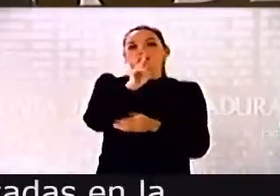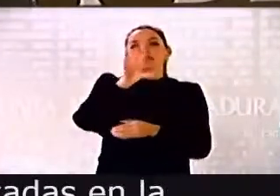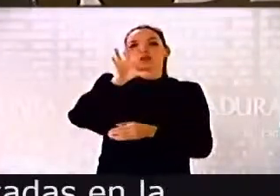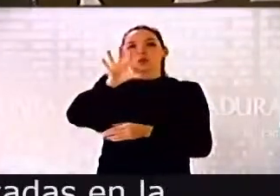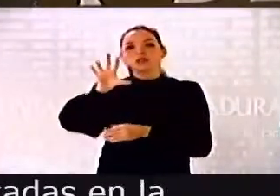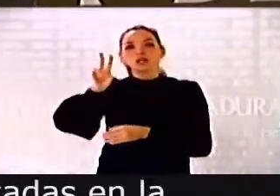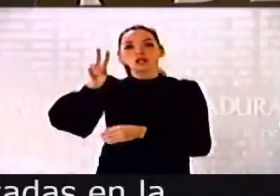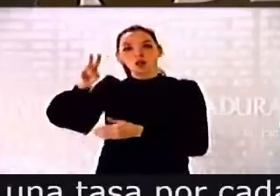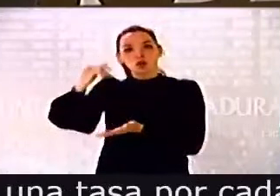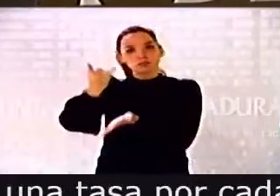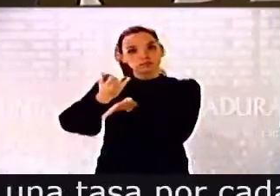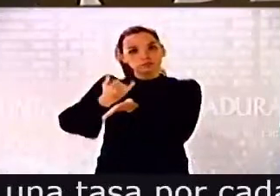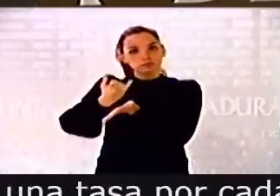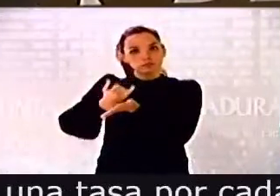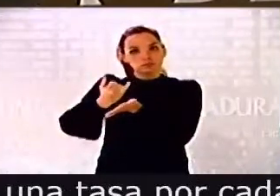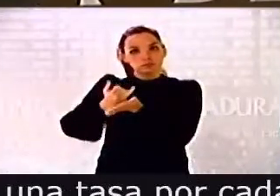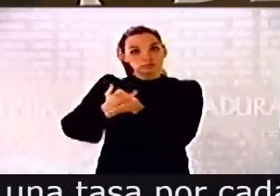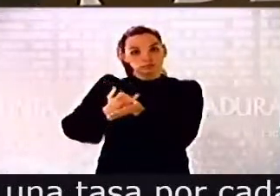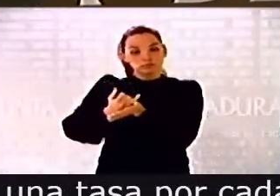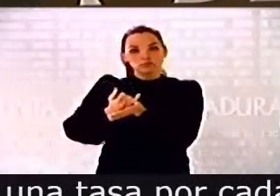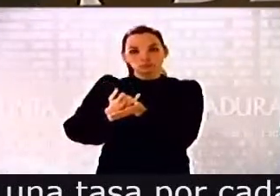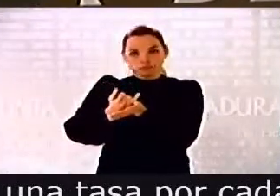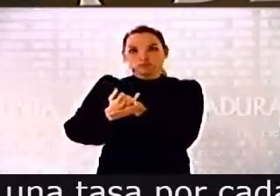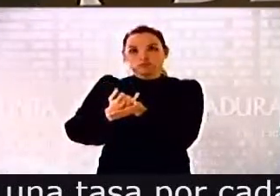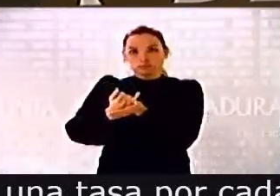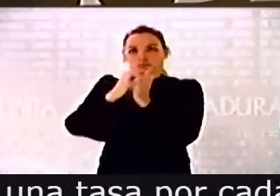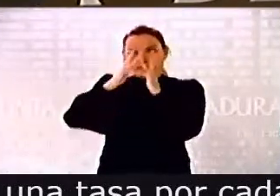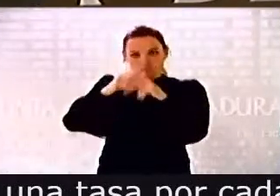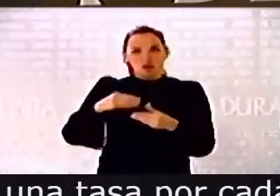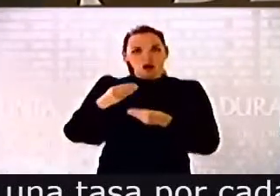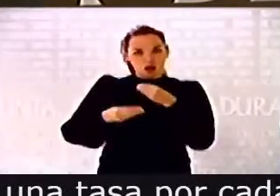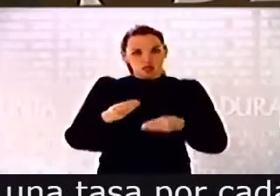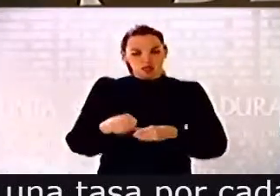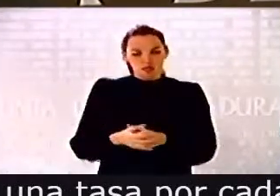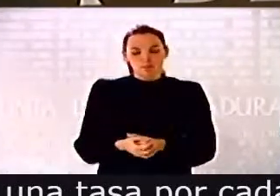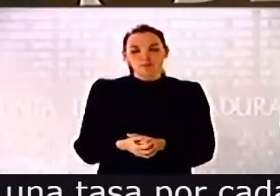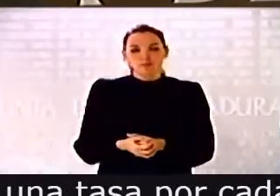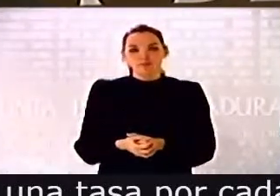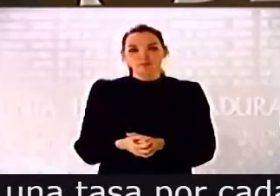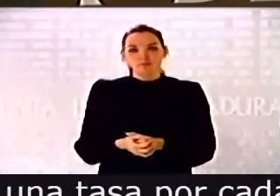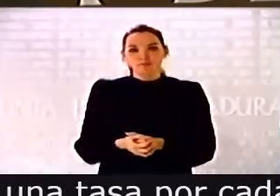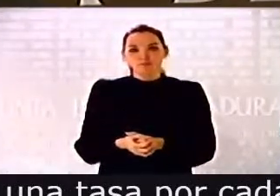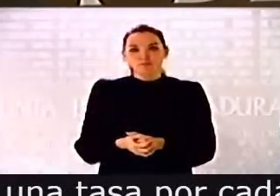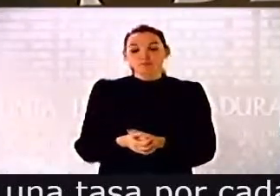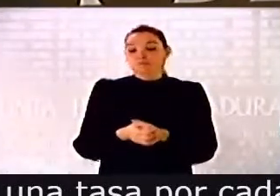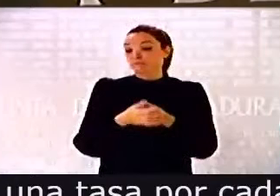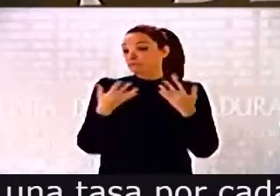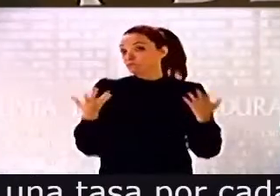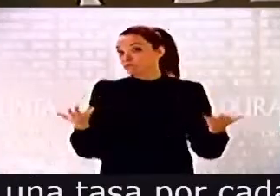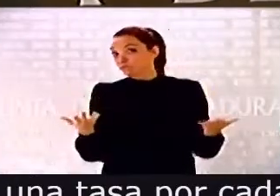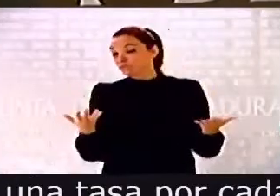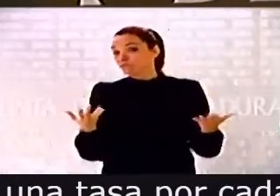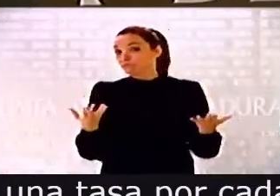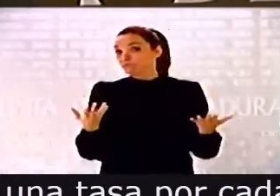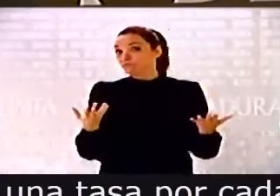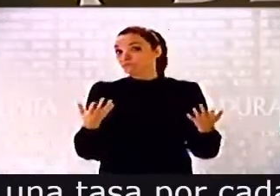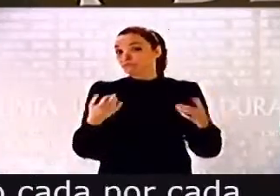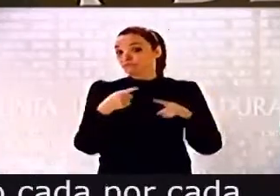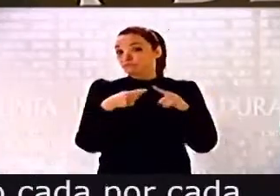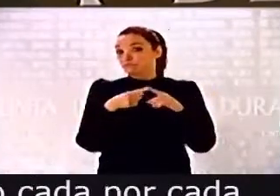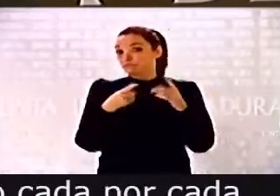2.252 pruebas por cada 100.000 habitantes. Esto nos sitúa en la